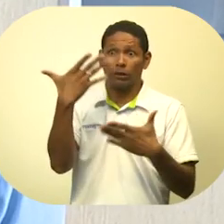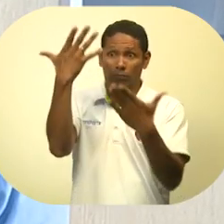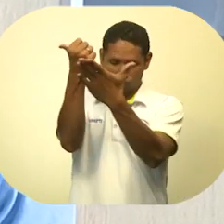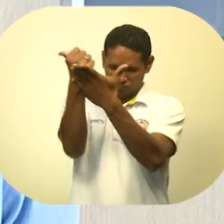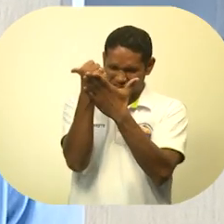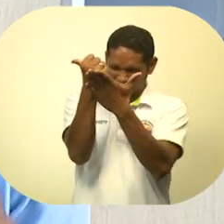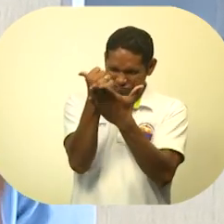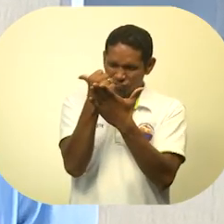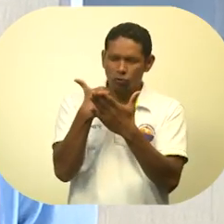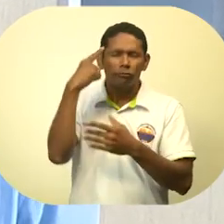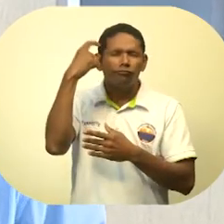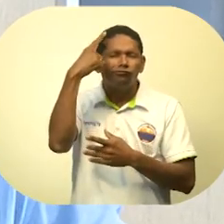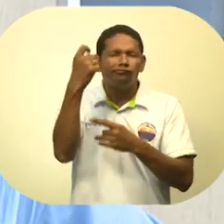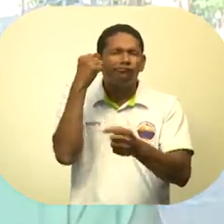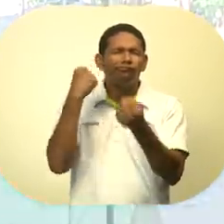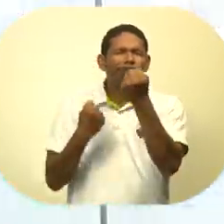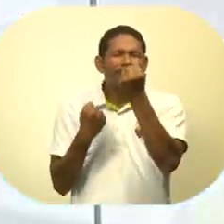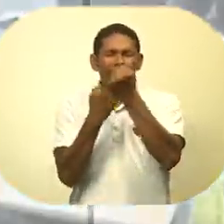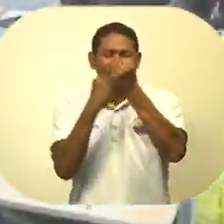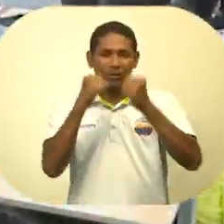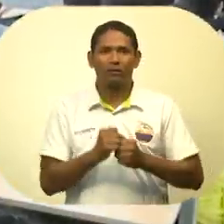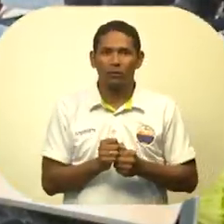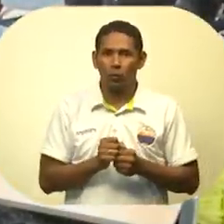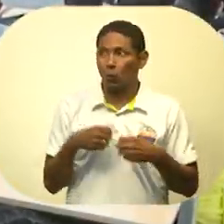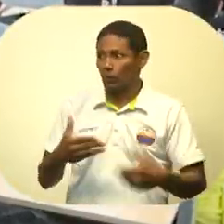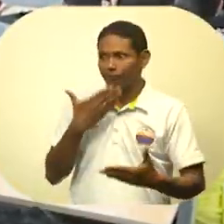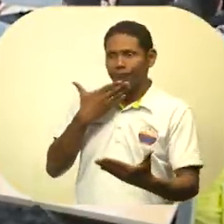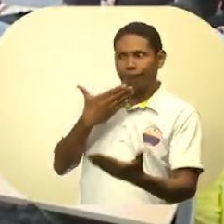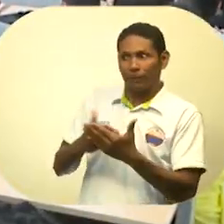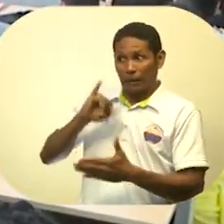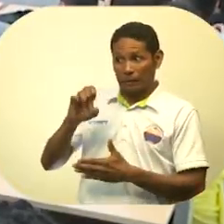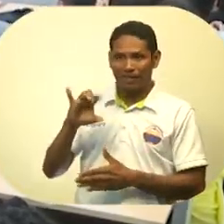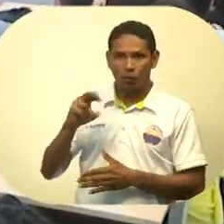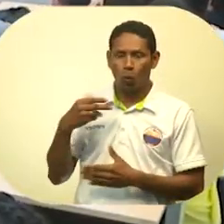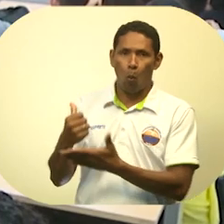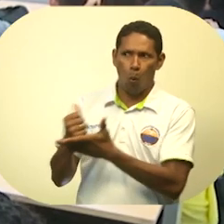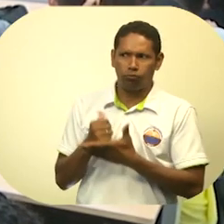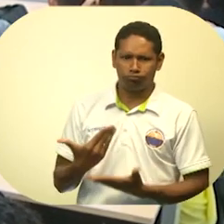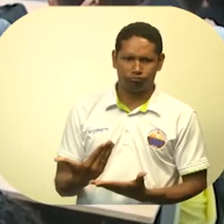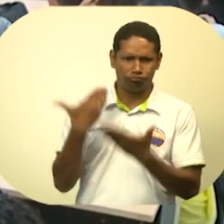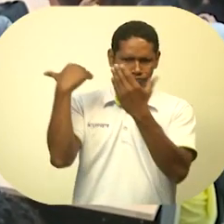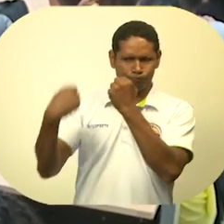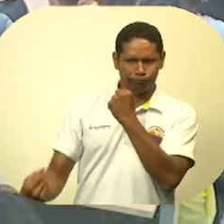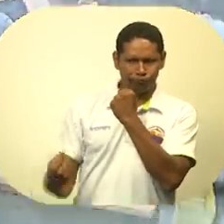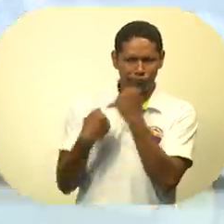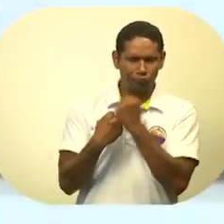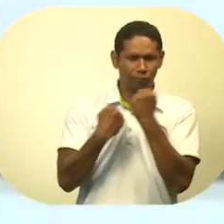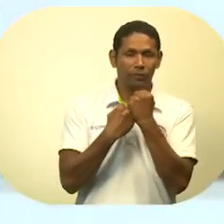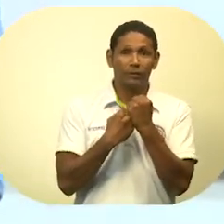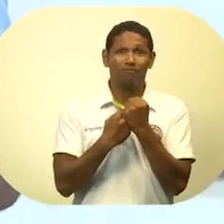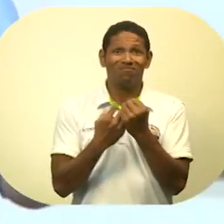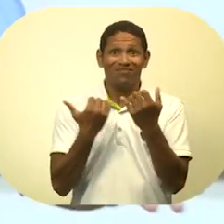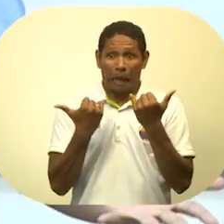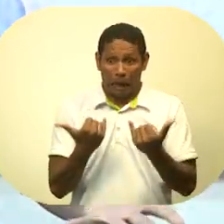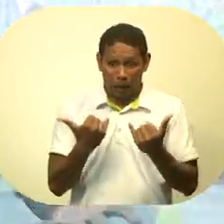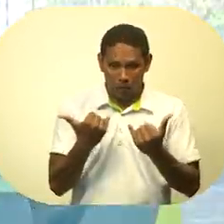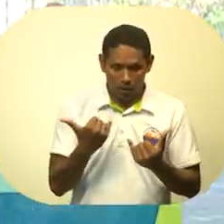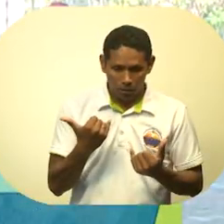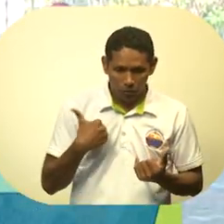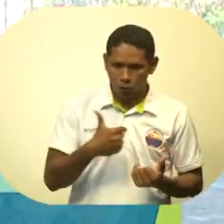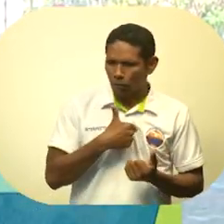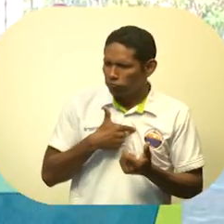aquel que les va a lograr cumplir todos sus sueños. Gracias a nuestro amigo Jason, eso es una gran inspiración, una gran ayuda que nosotros nos ha dado, ya que ahora la